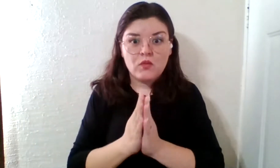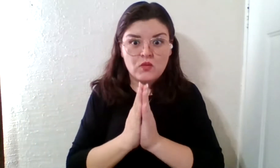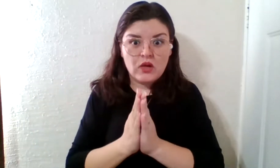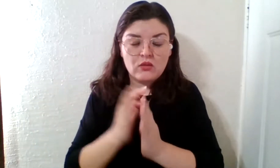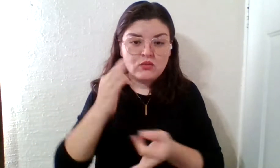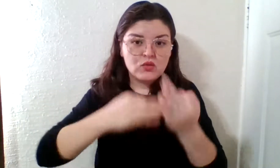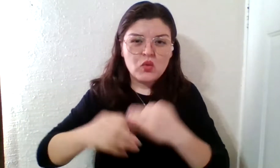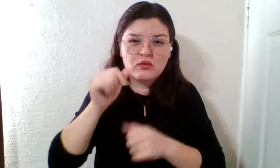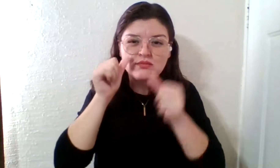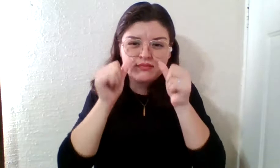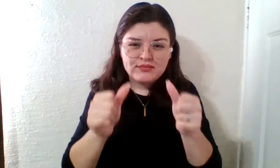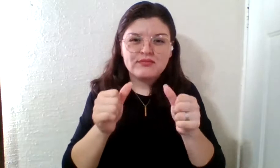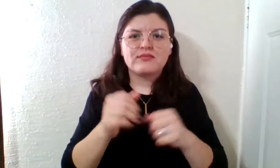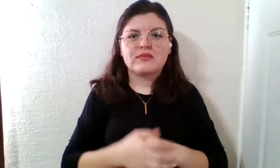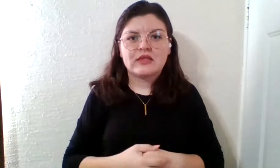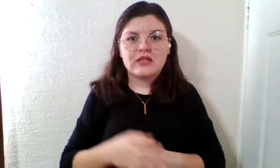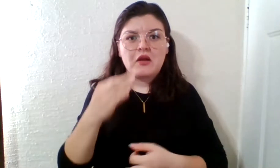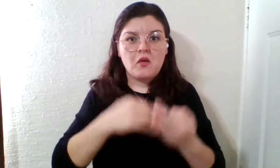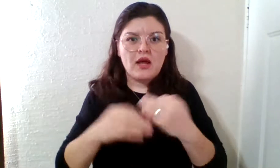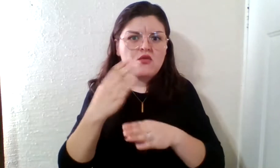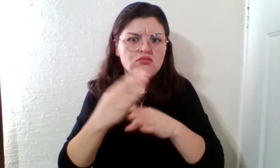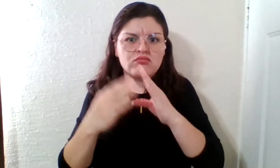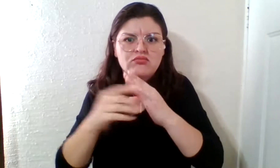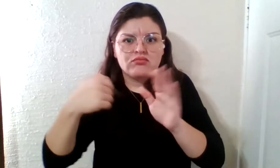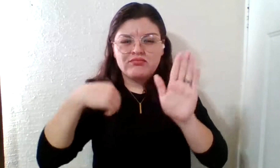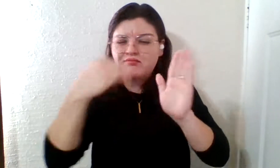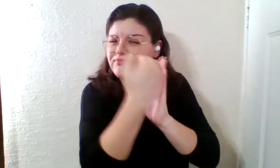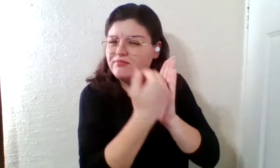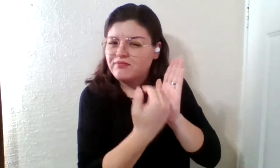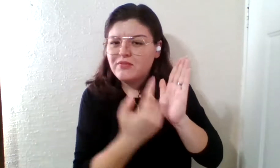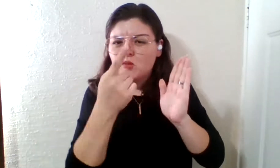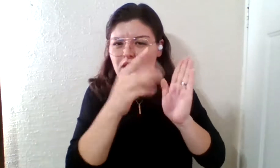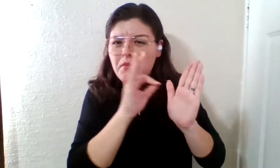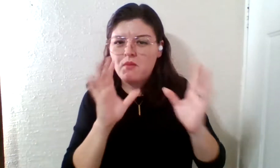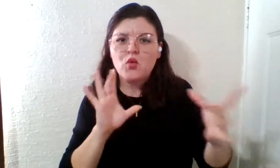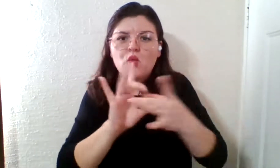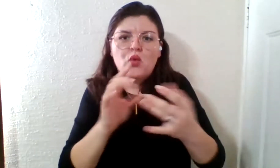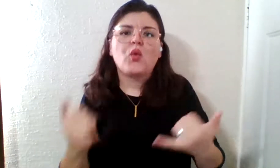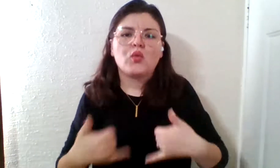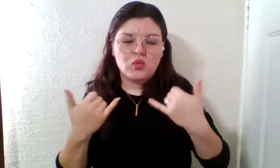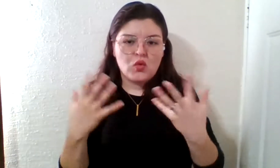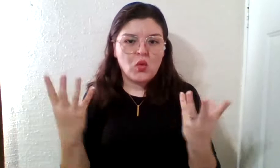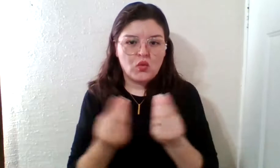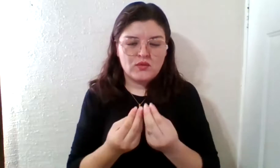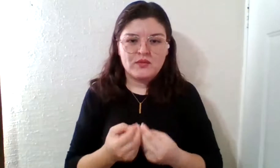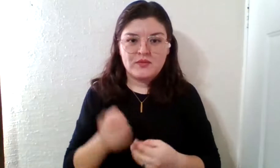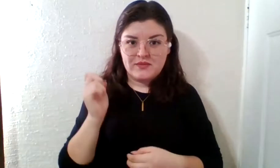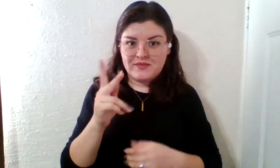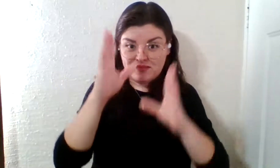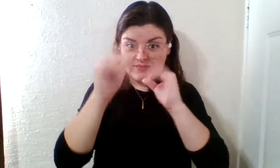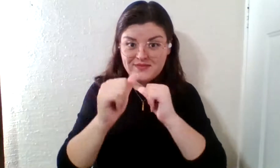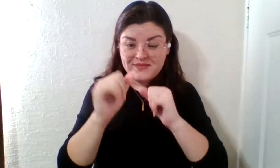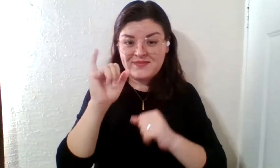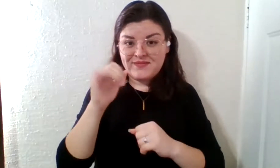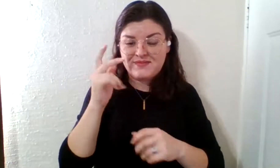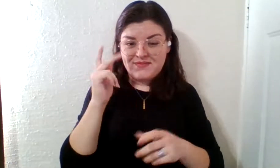que todas las indicaciones que yo les dé, ustedes puedan hacerlas junto conmigo. ¿Sí? ¿Están de acuerdo? Perfecto, vamos muy